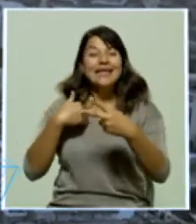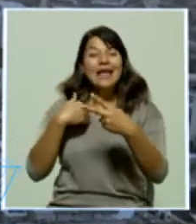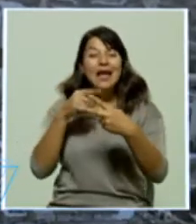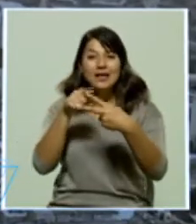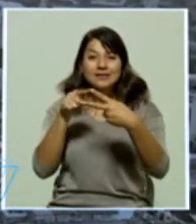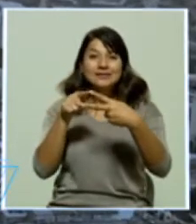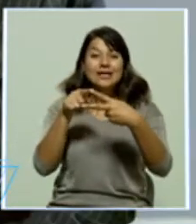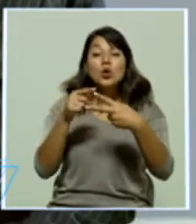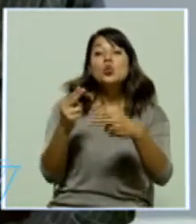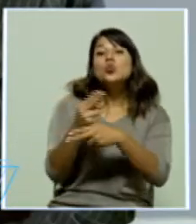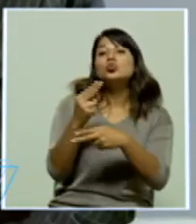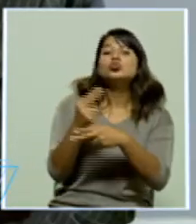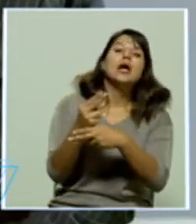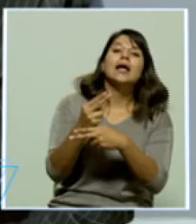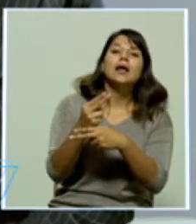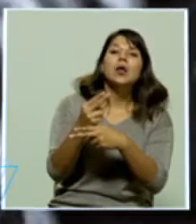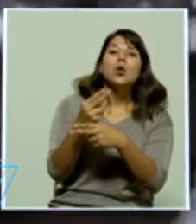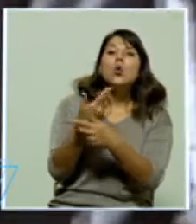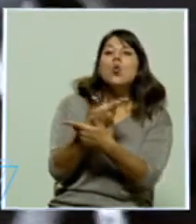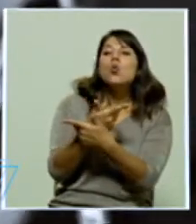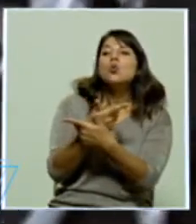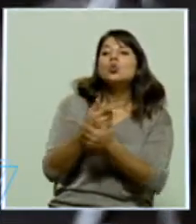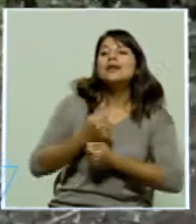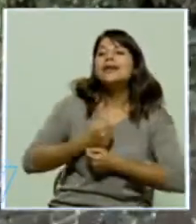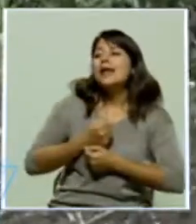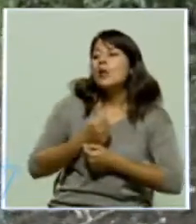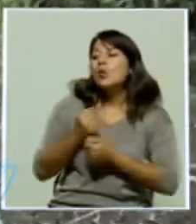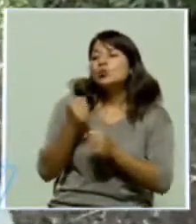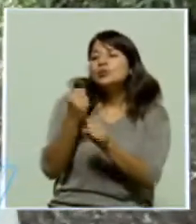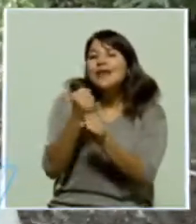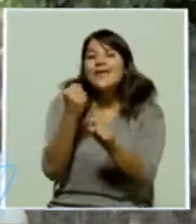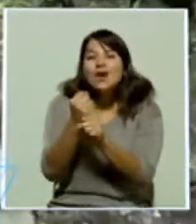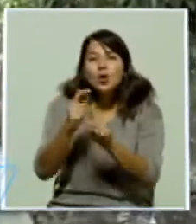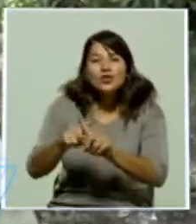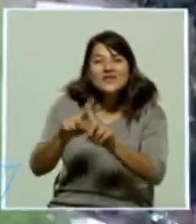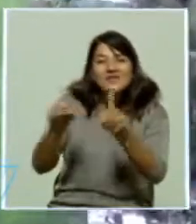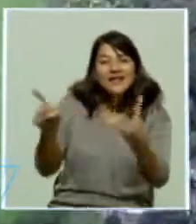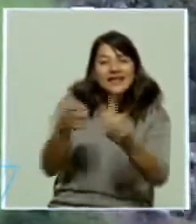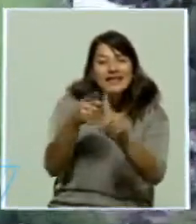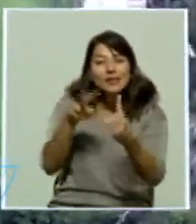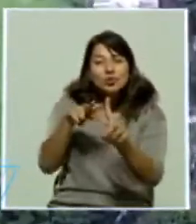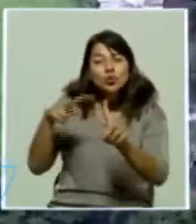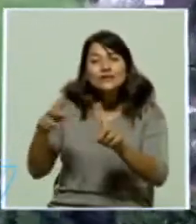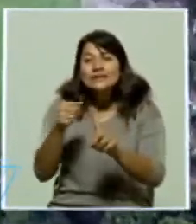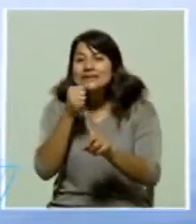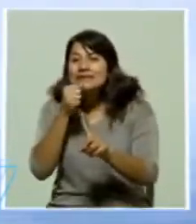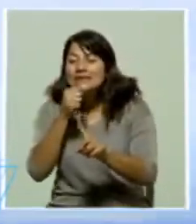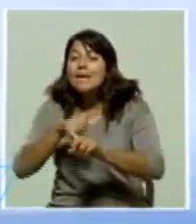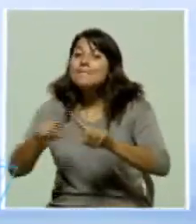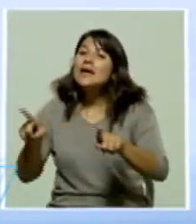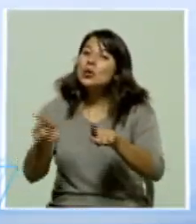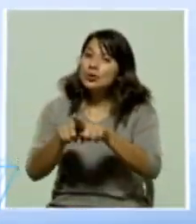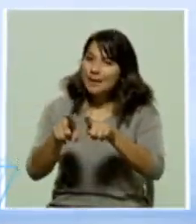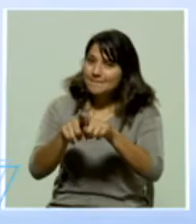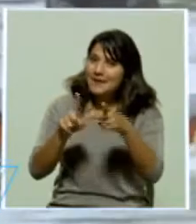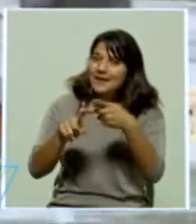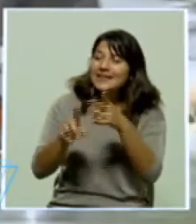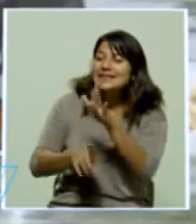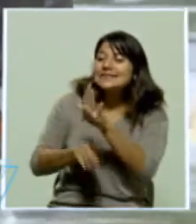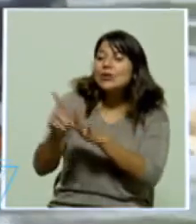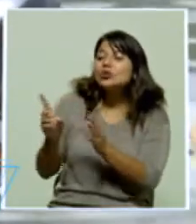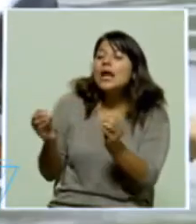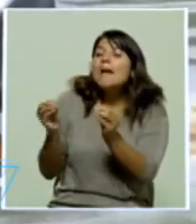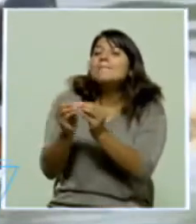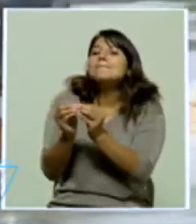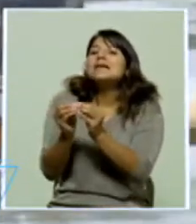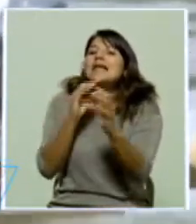periodístico diferente, pero además, Ernesto, explotar mi herramienta favorita periodística, que es la entrevista. Y